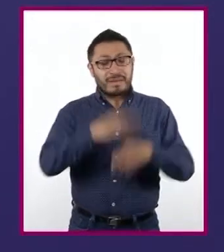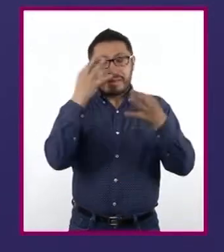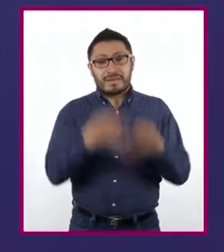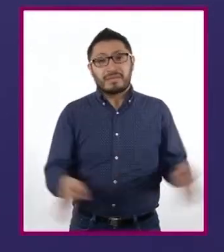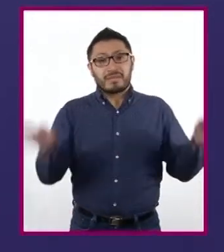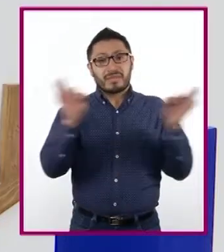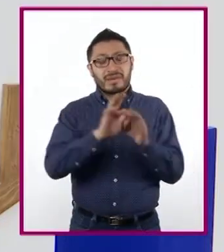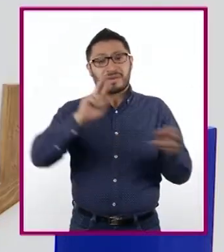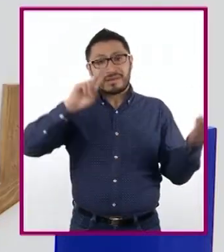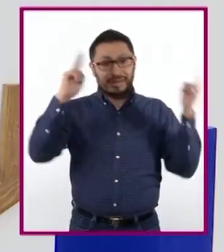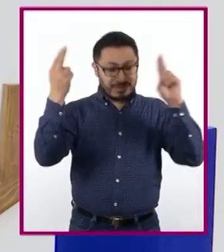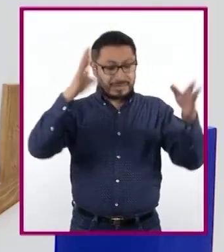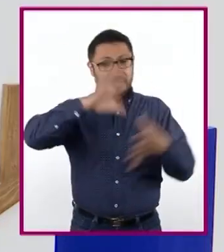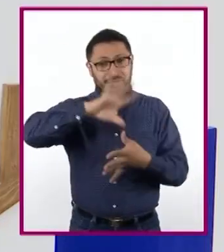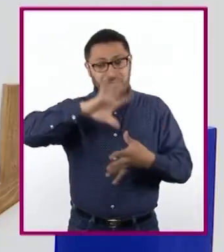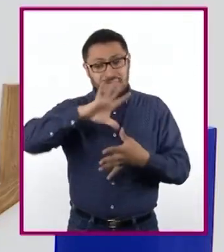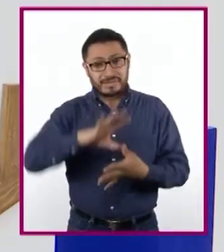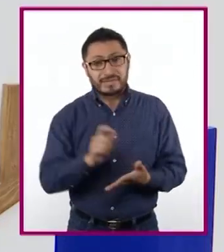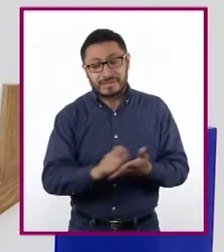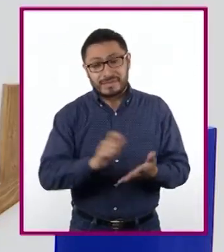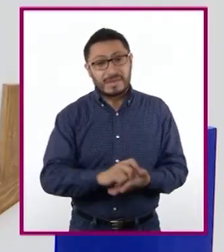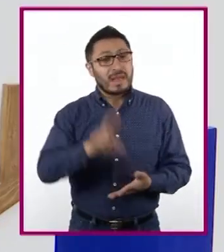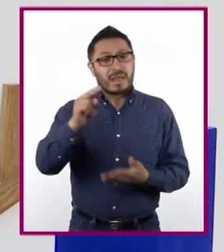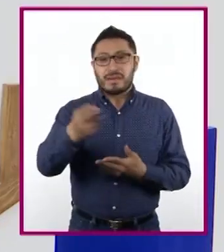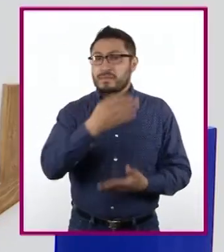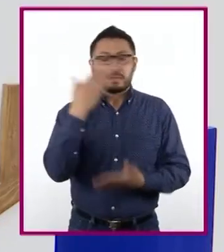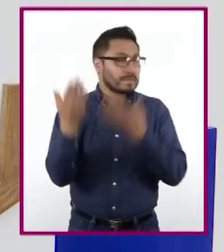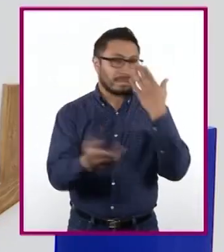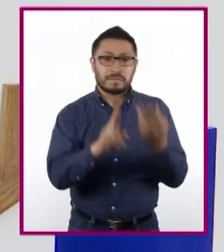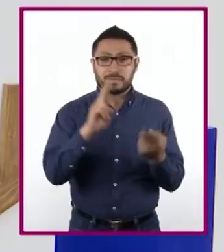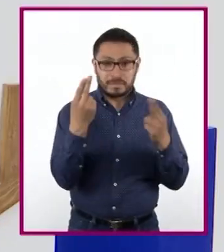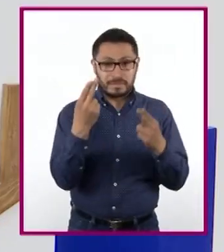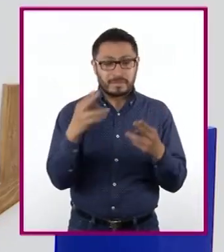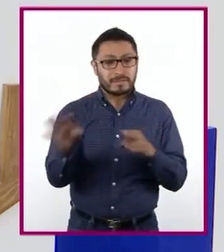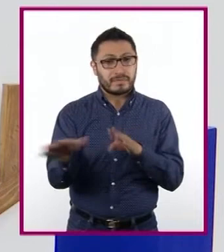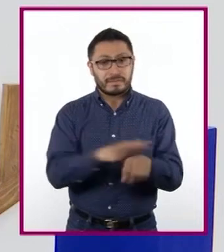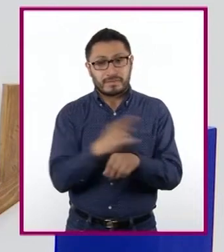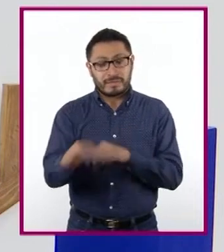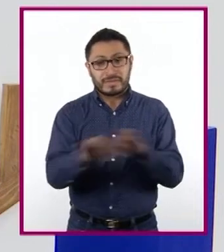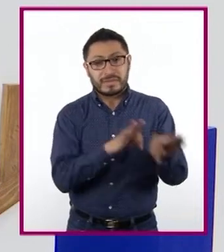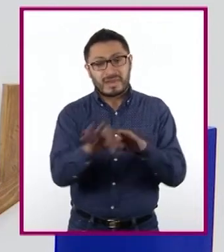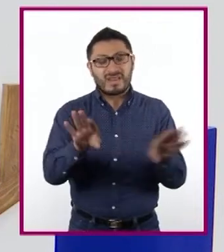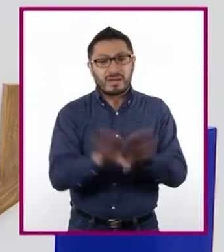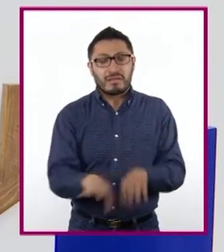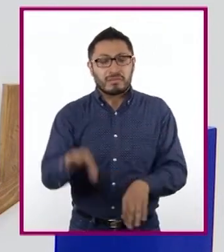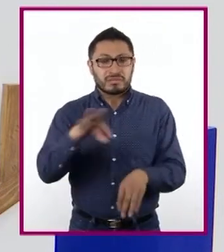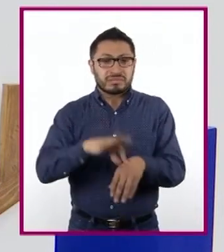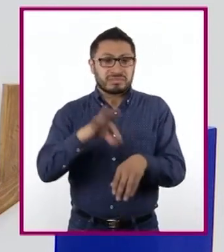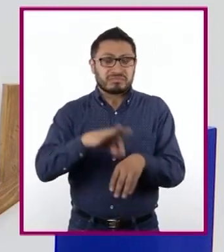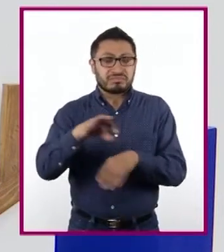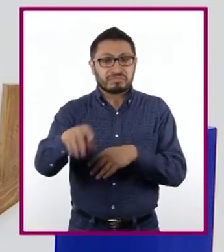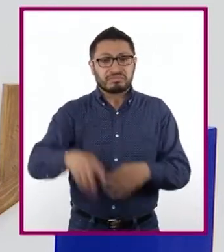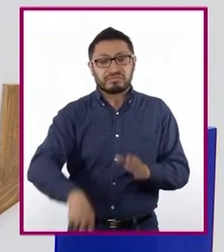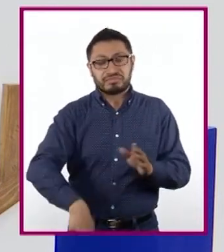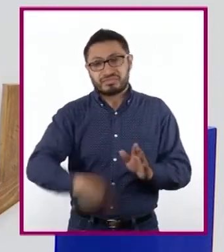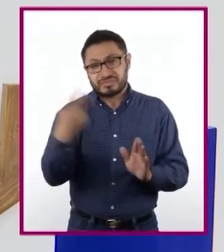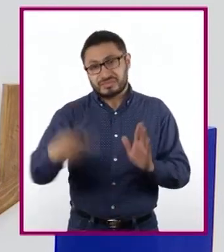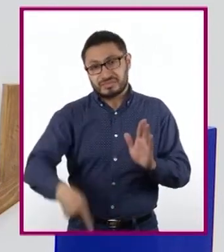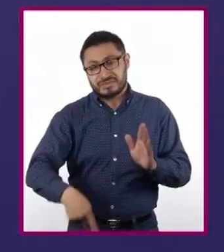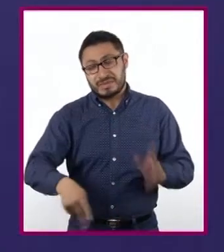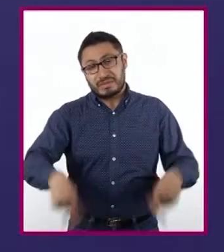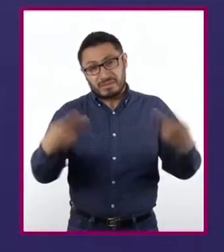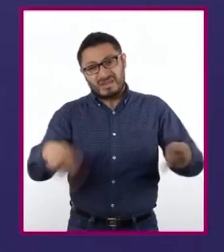literatura universal y que no cursó la universidad, pues tuvo que trabajar como carnicero debido a su situación